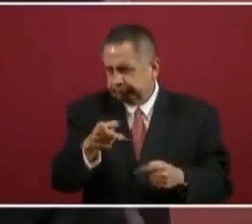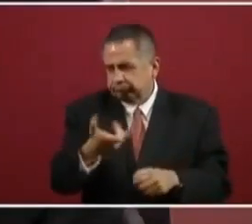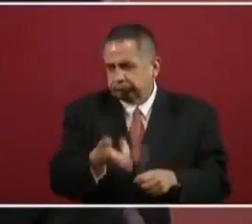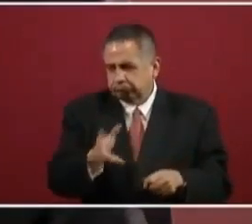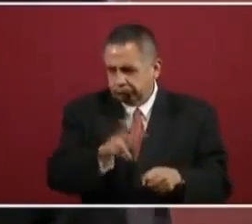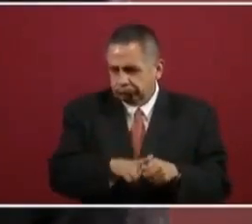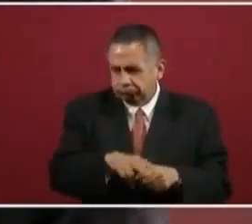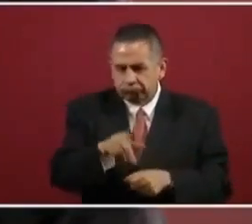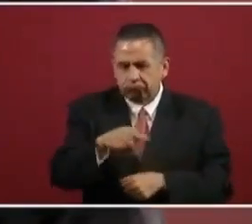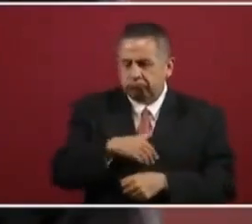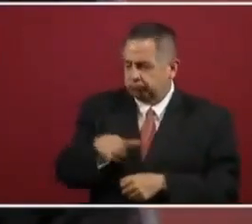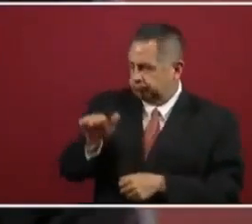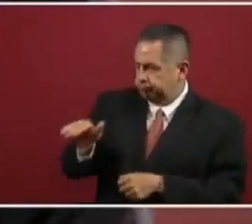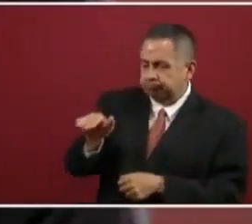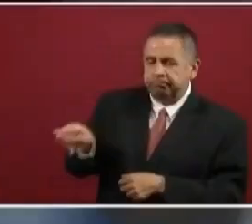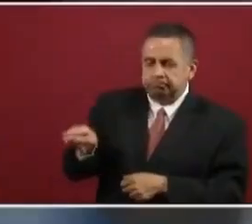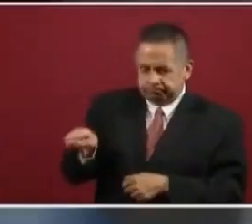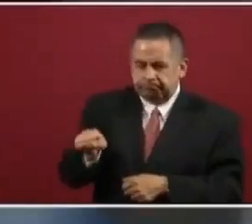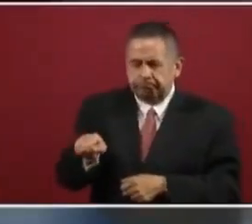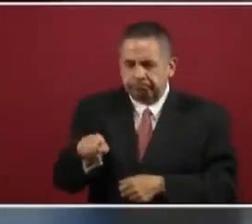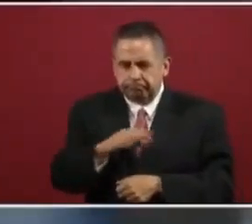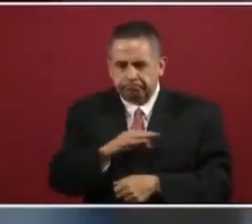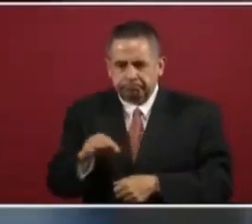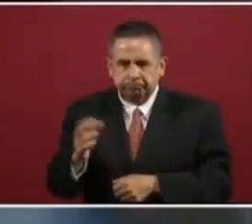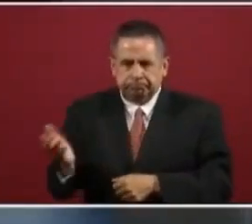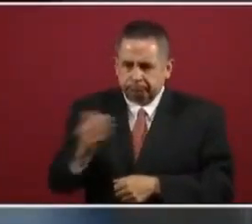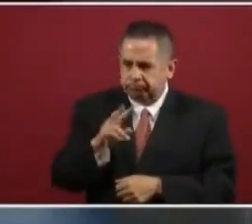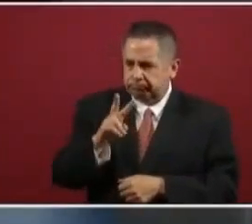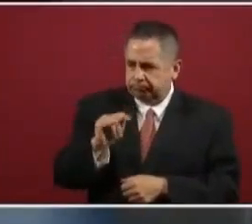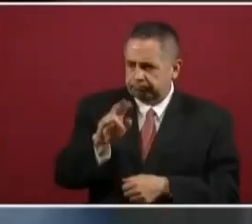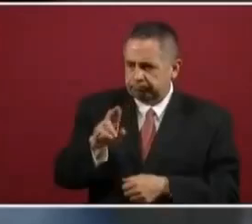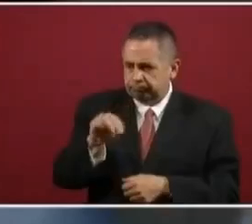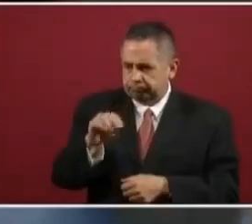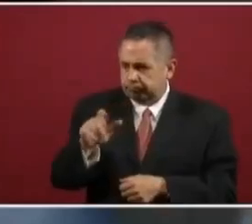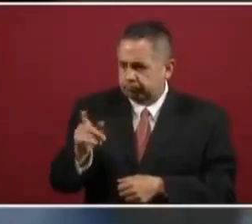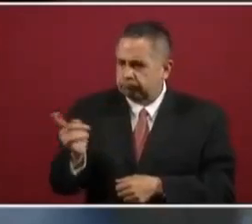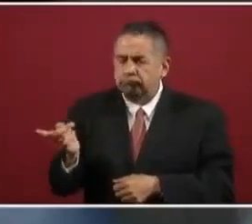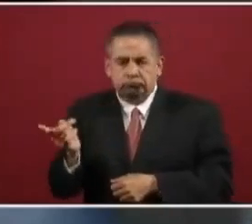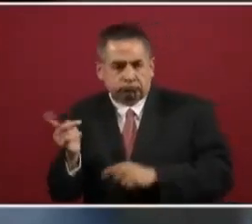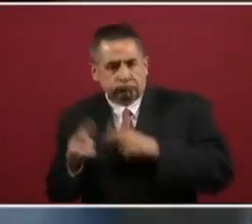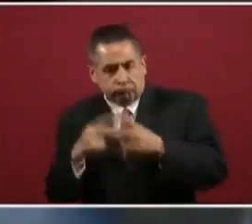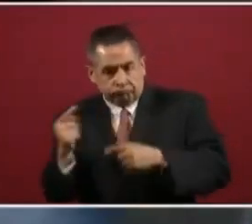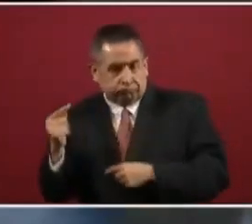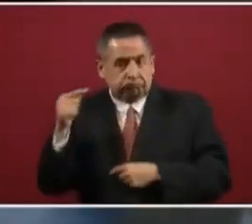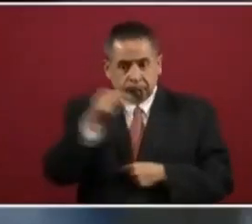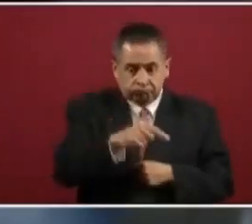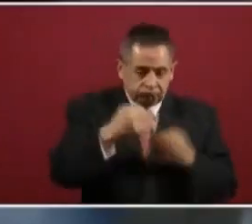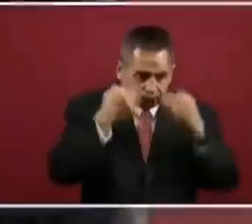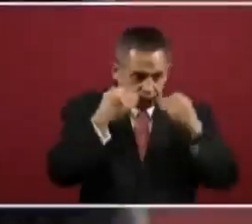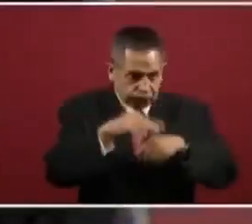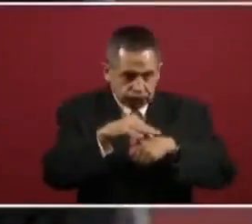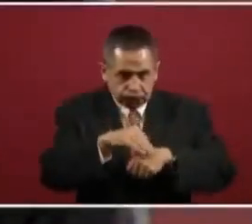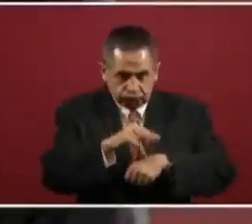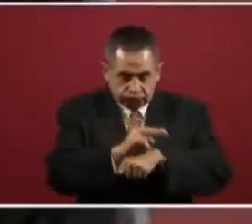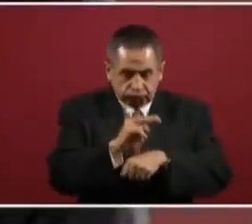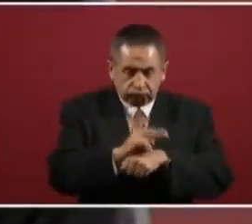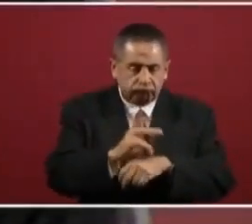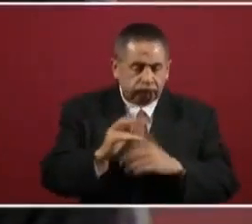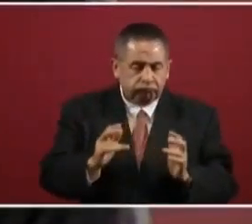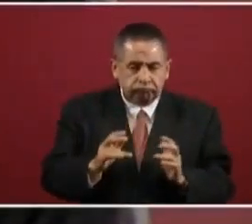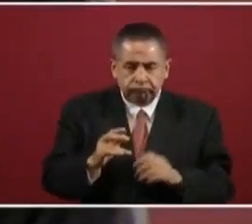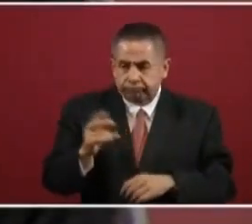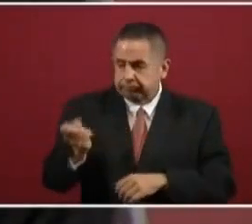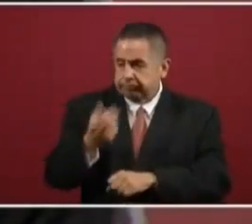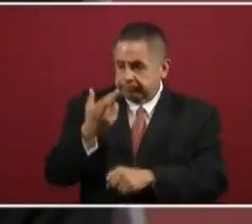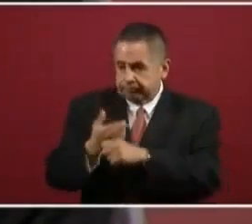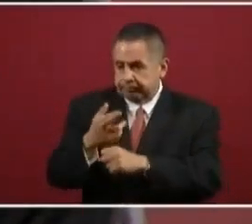hospital Voy a pedirle a Víctor Manuel Toledo que vaya allá el